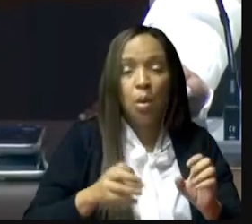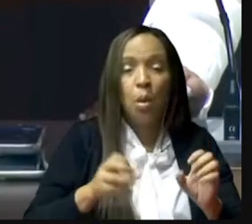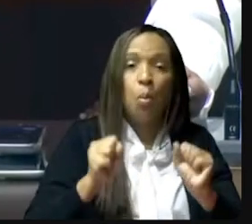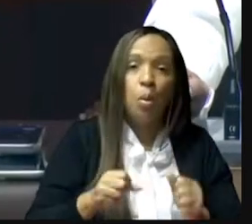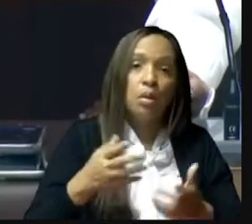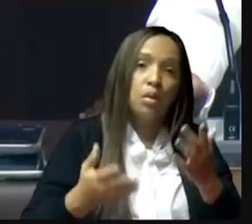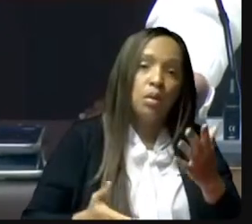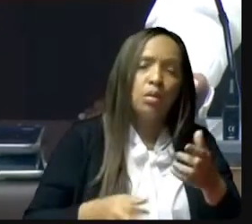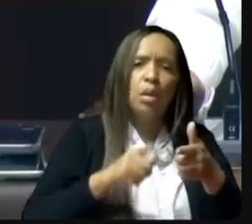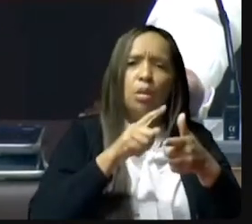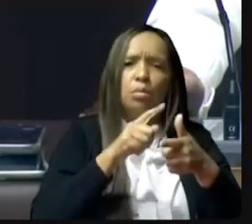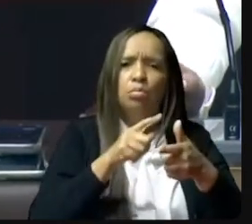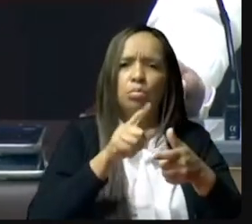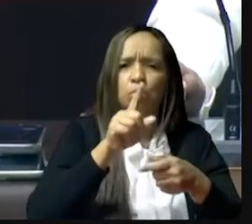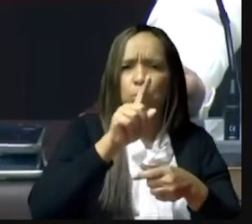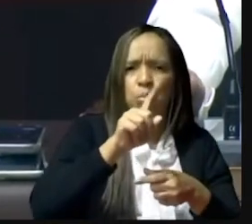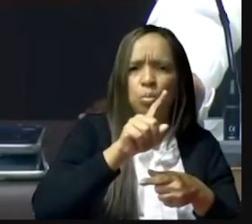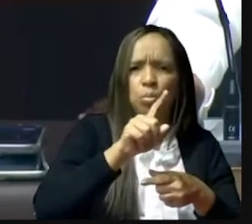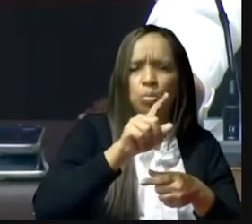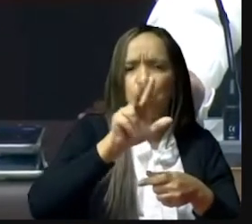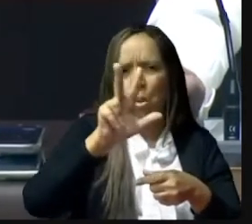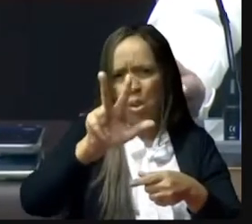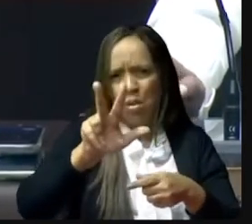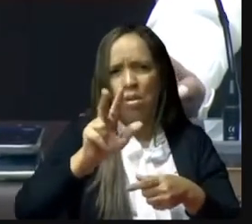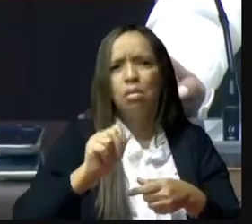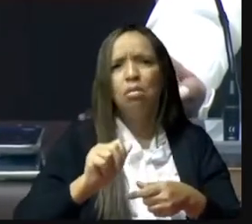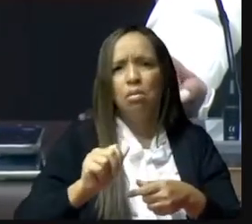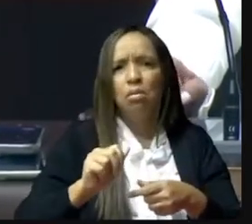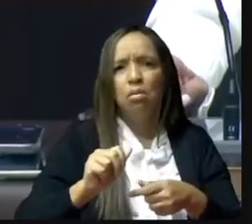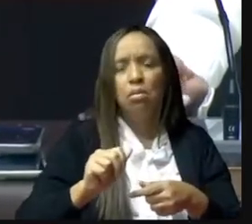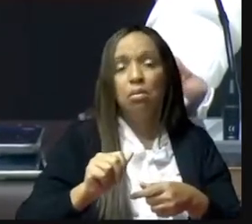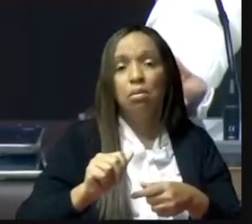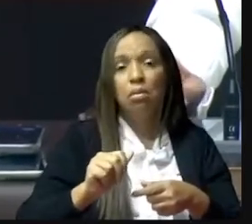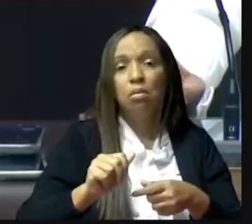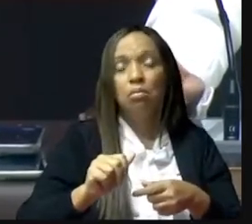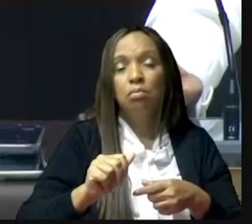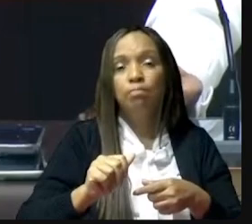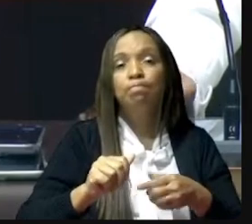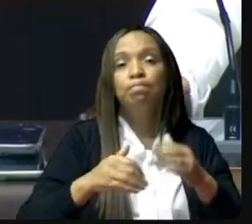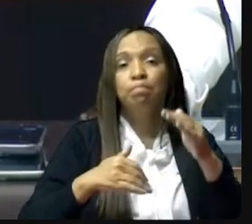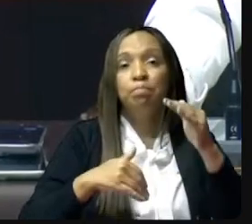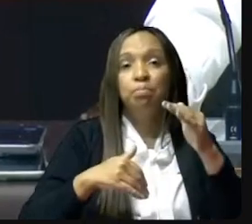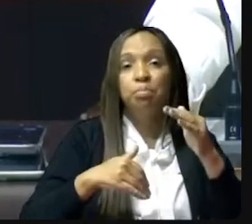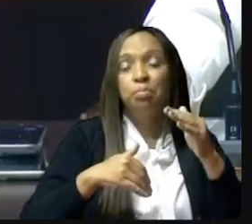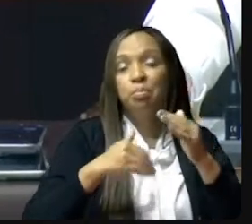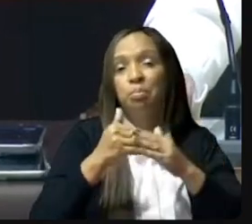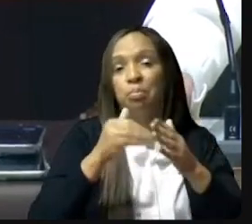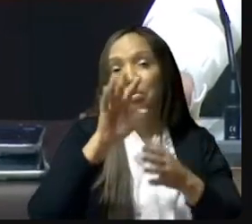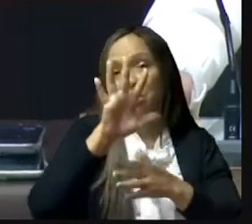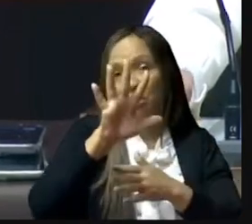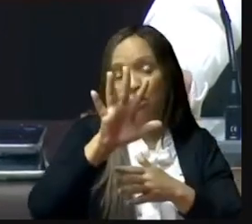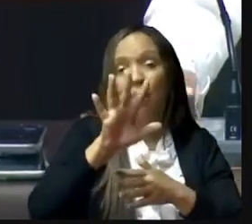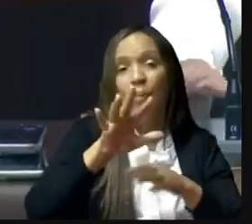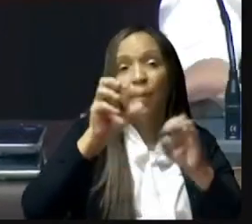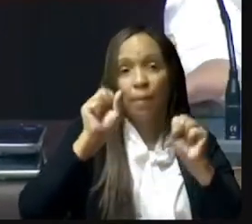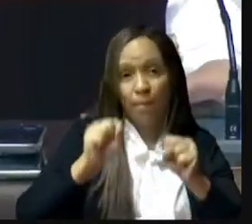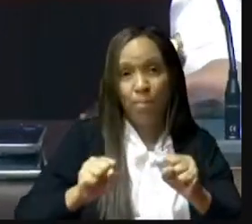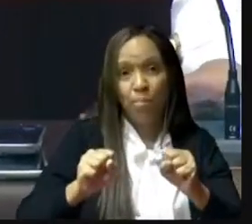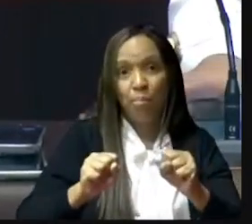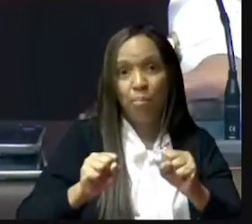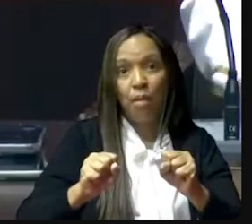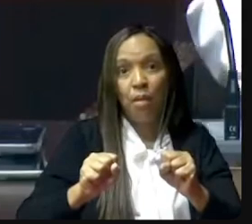luego pero ahora se permite que hasta cinco comisiones usted puede inscribirse tenemos alrededor de